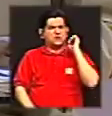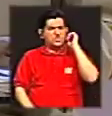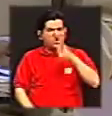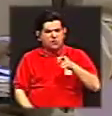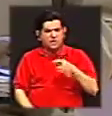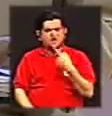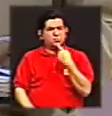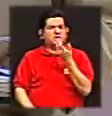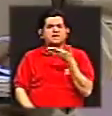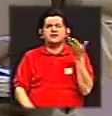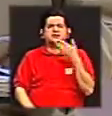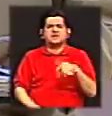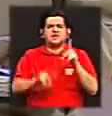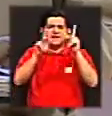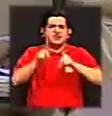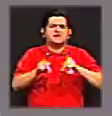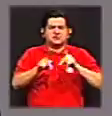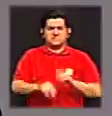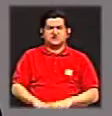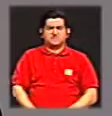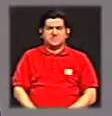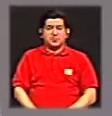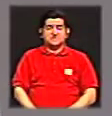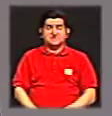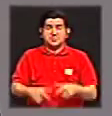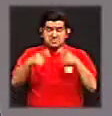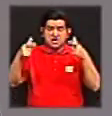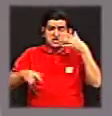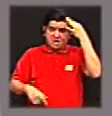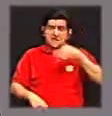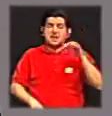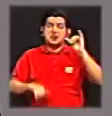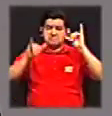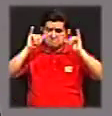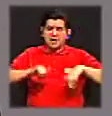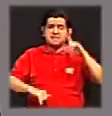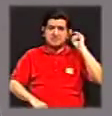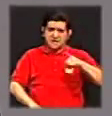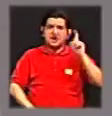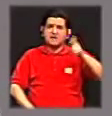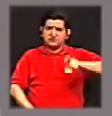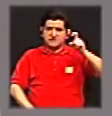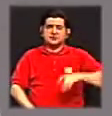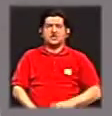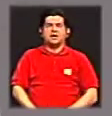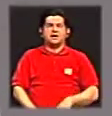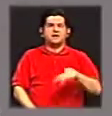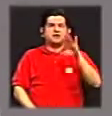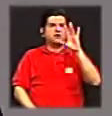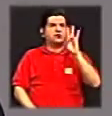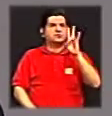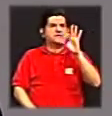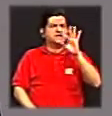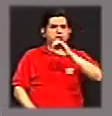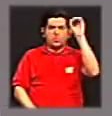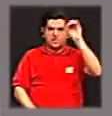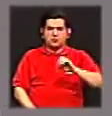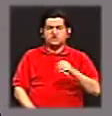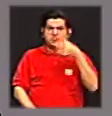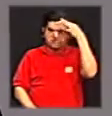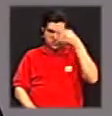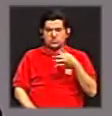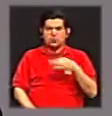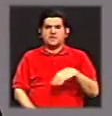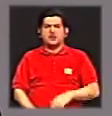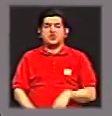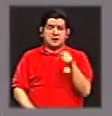qué nos dicen los encuestados? Pues la mayoría cree que se debe mantener la obligatoriedad. El 79% aproximadamente